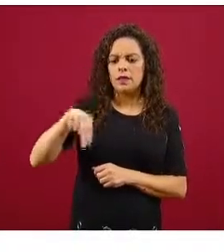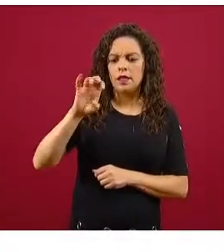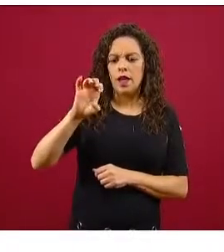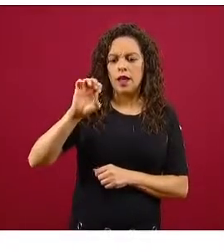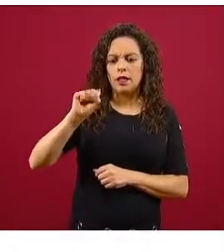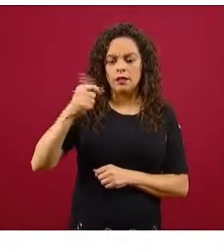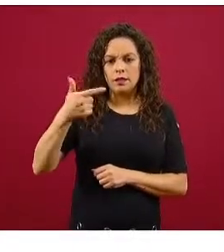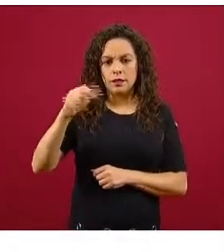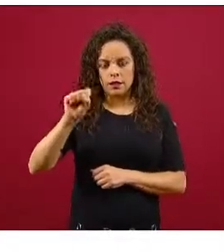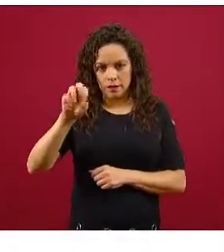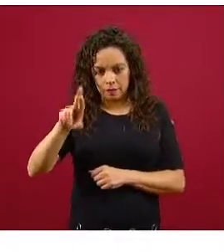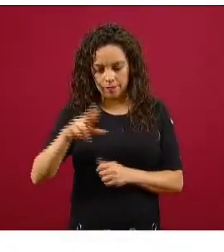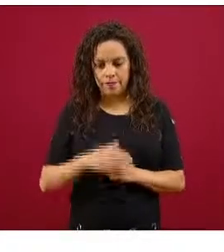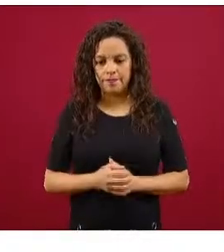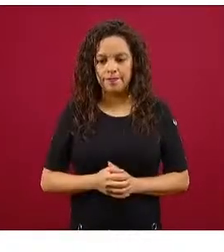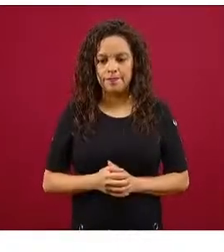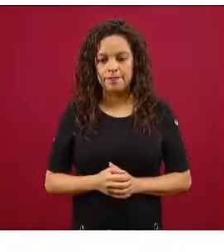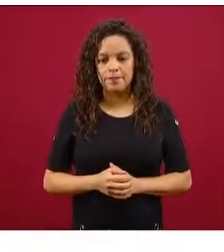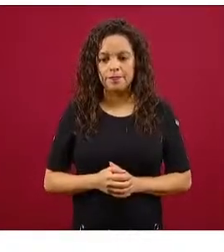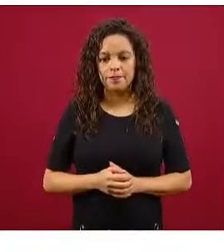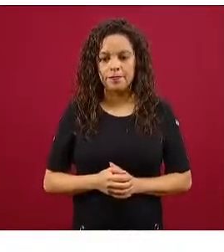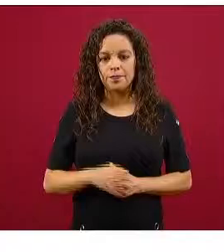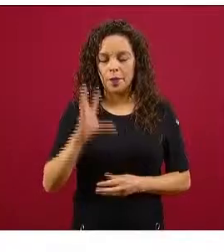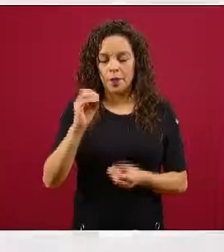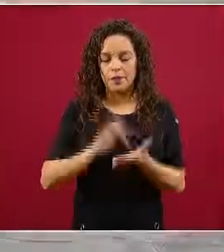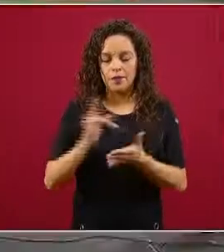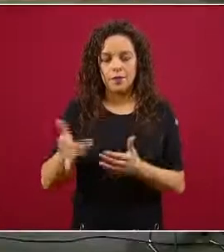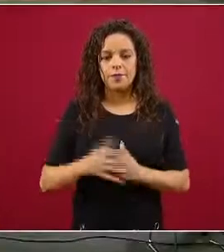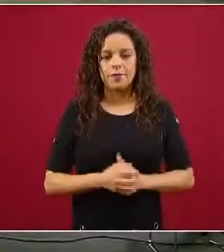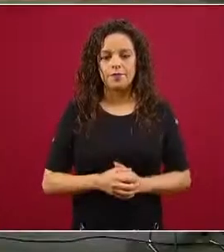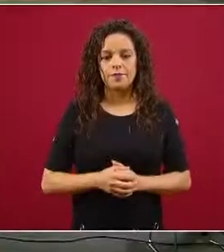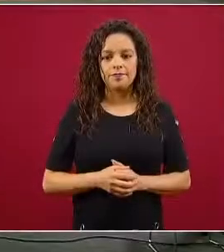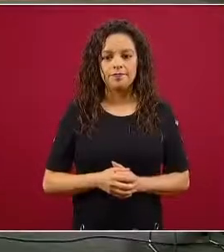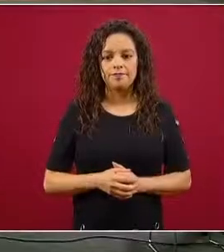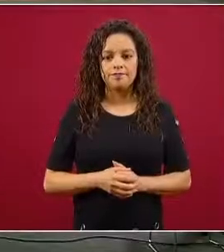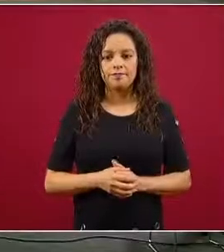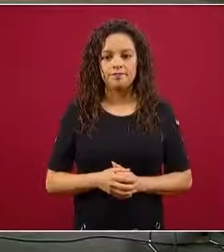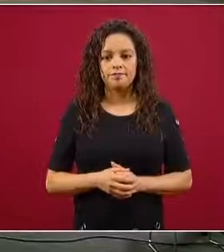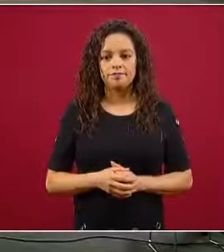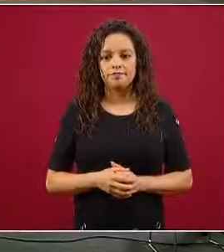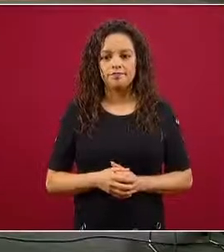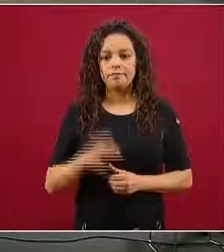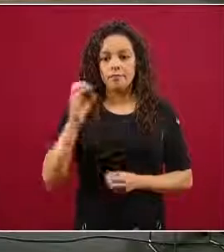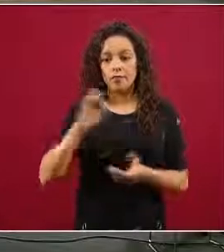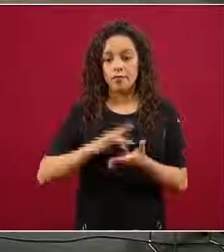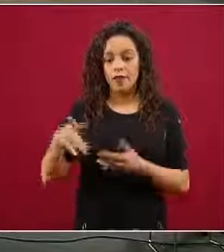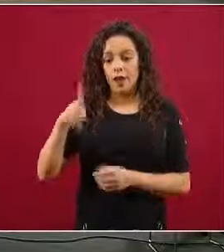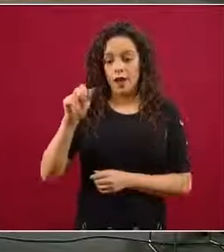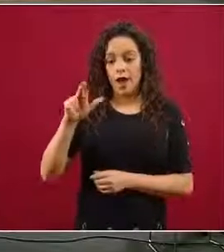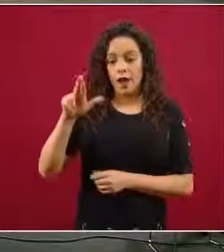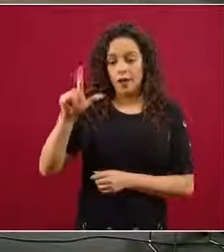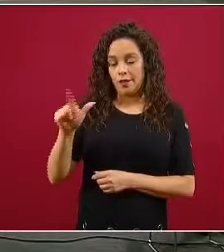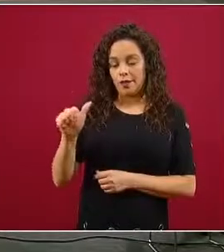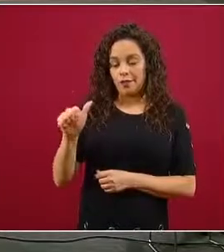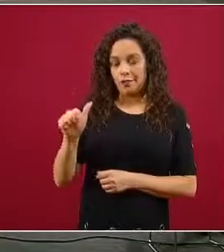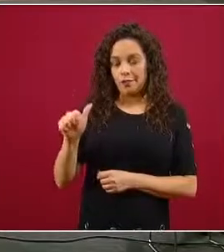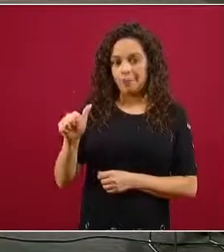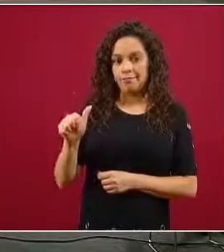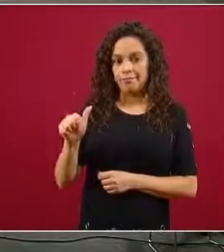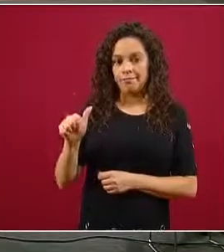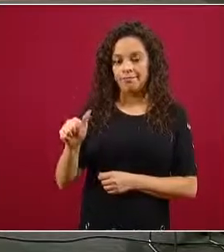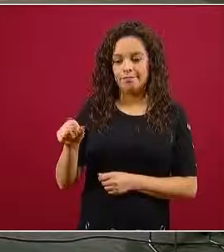Twitter y en Facebook. Muchas gracias. Muchas gracias, doctora Carla Berdichevsky, directora del Centro Nacional de Equidad de Género y